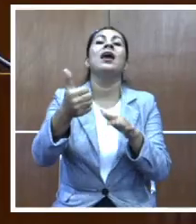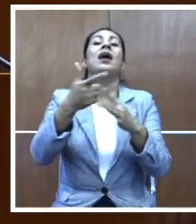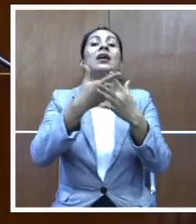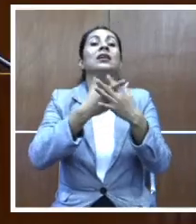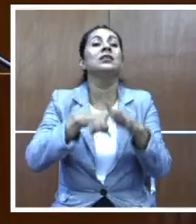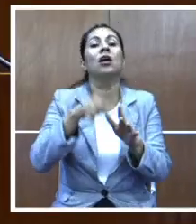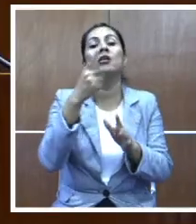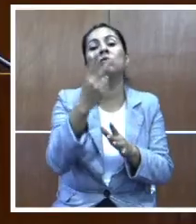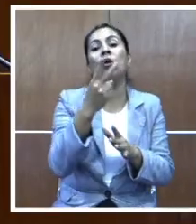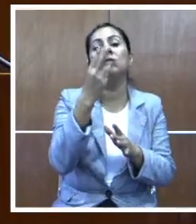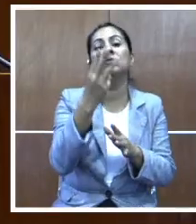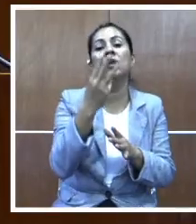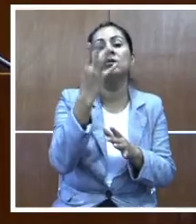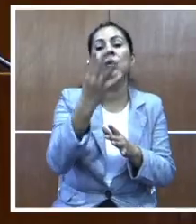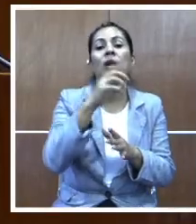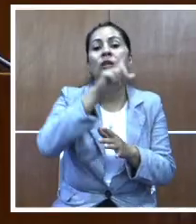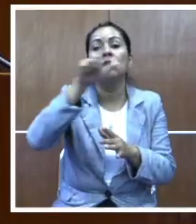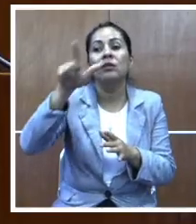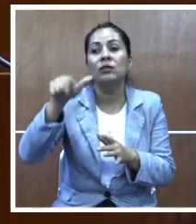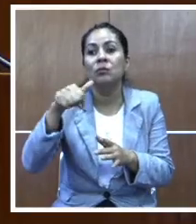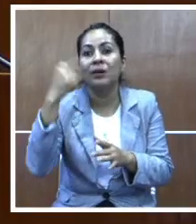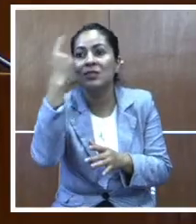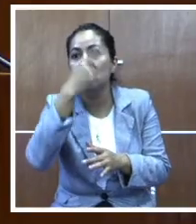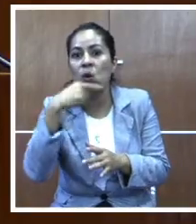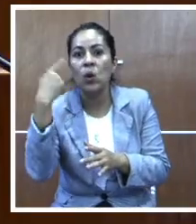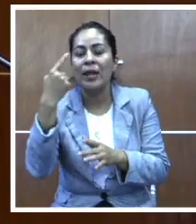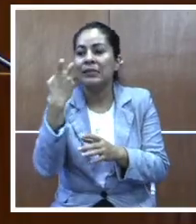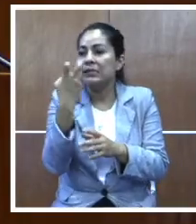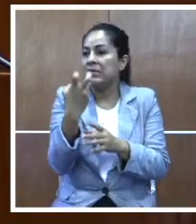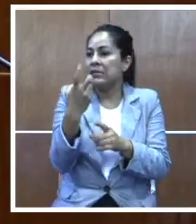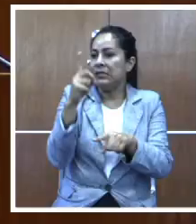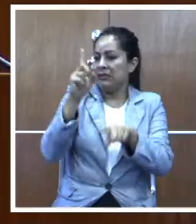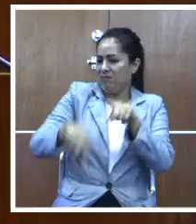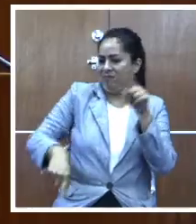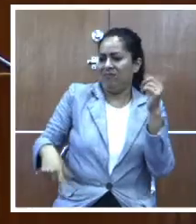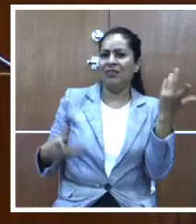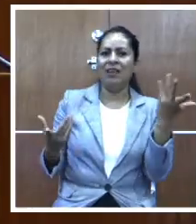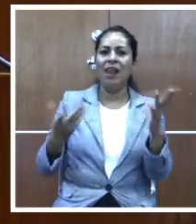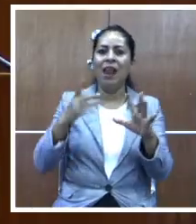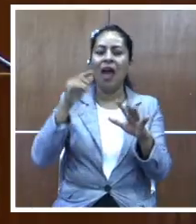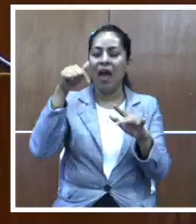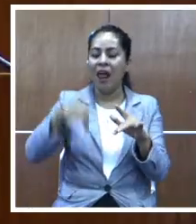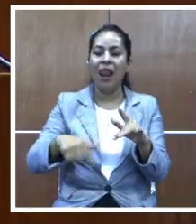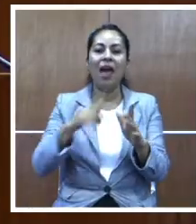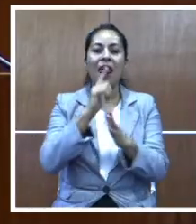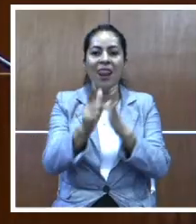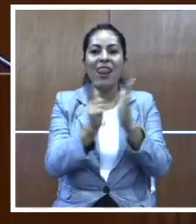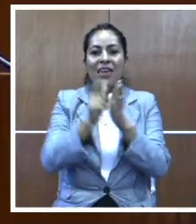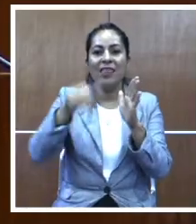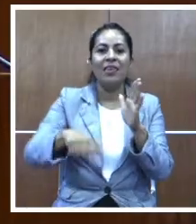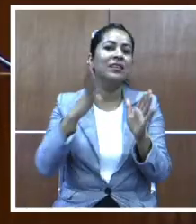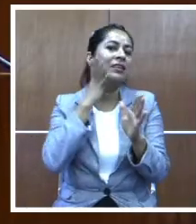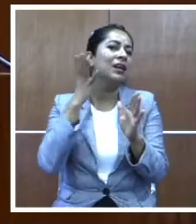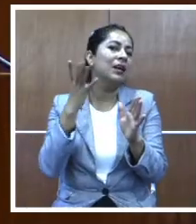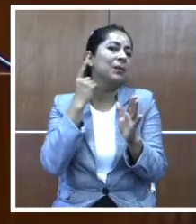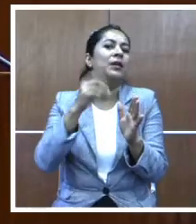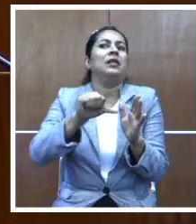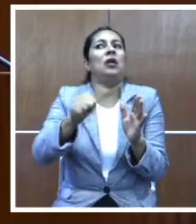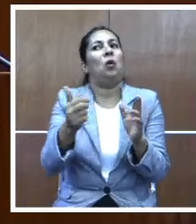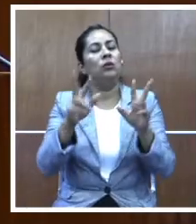3, 4 horas más tarde. Esa es una violación a la soberanía de este poder, entre muchos otros